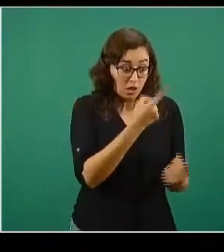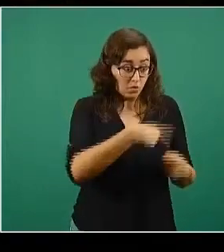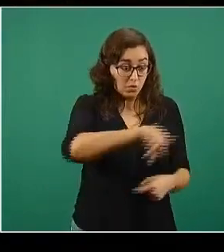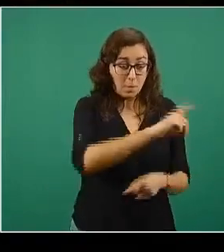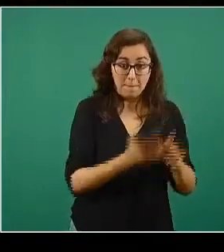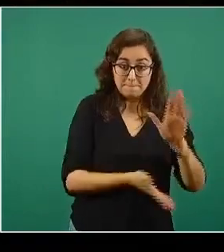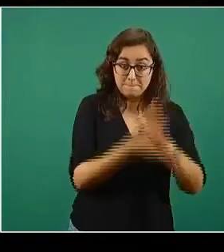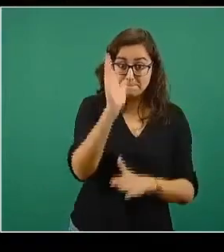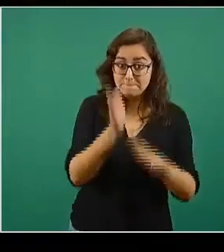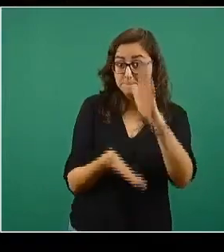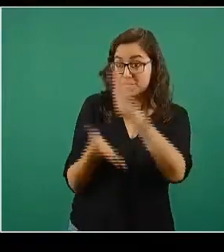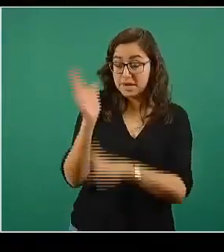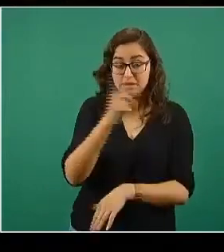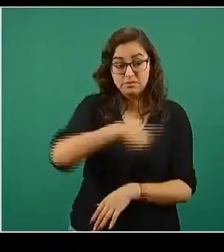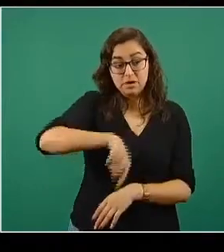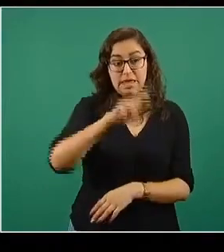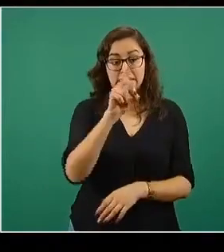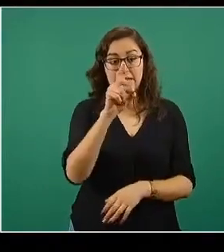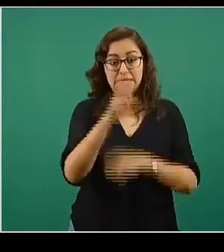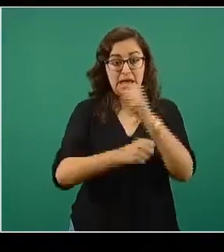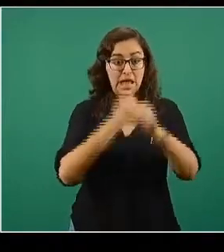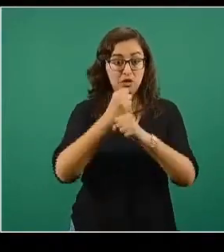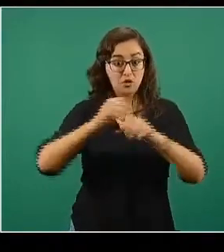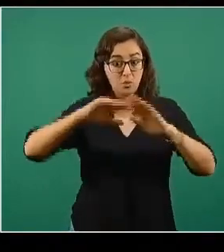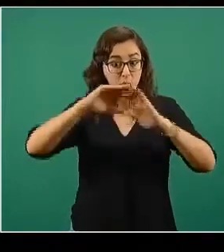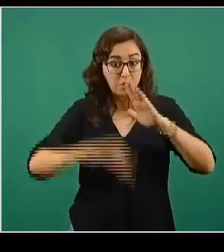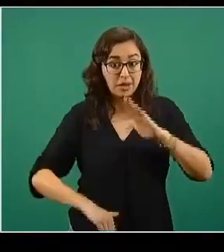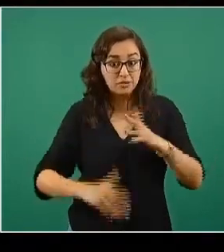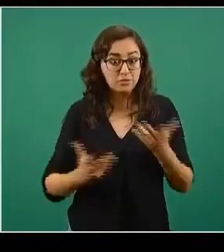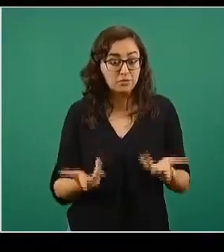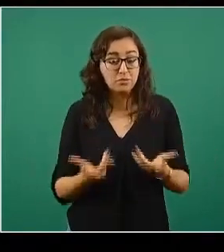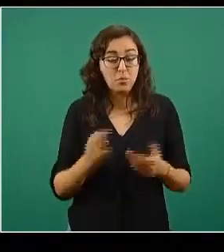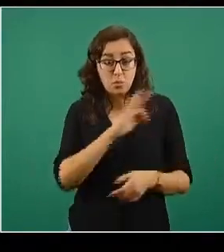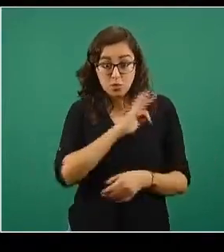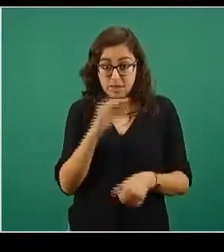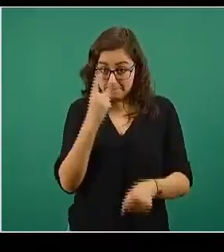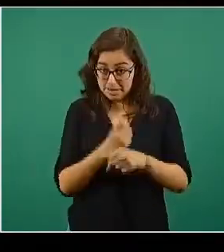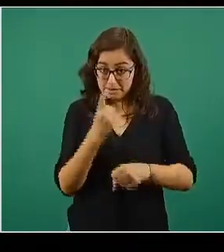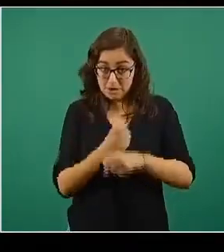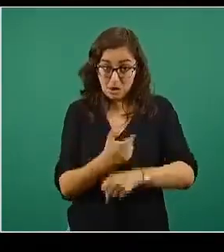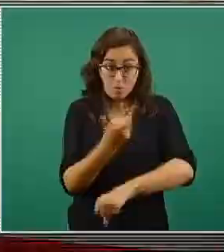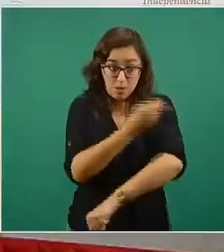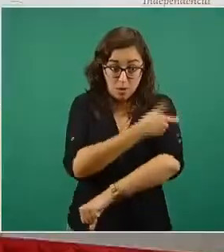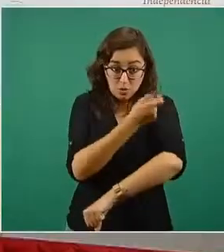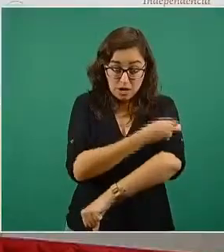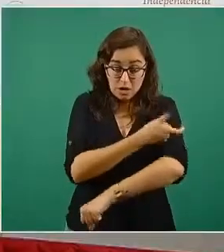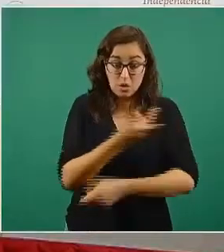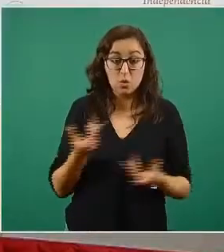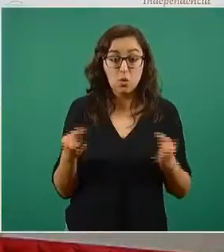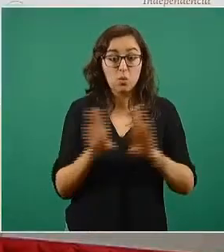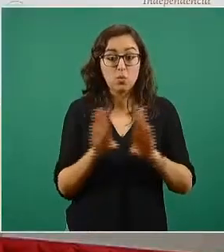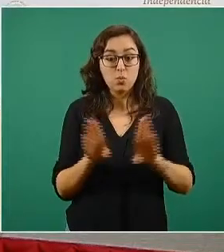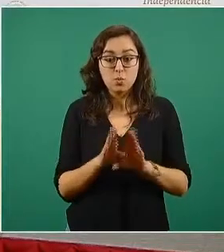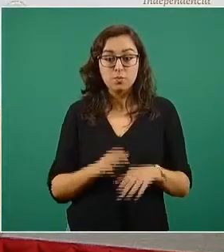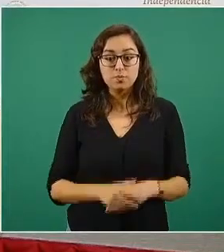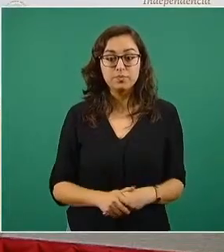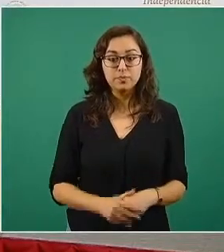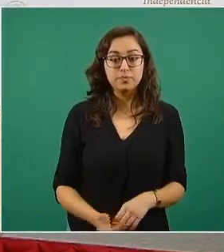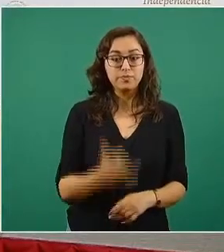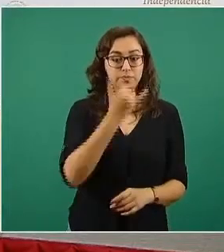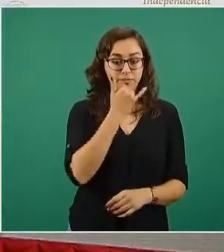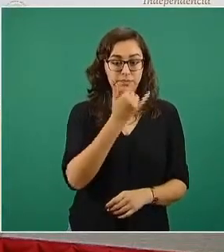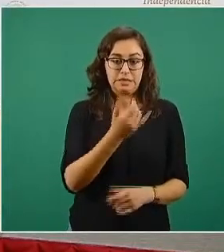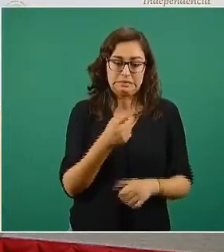gran mayoría son abajo de 30 años y pues son casi el último grupo poblacional que se vacunaría. Gracias. Sí. Como queda poco tiempo, voy a abordar las